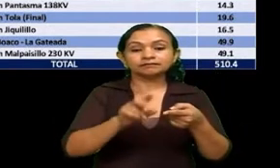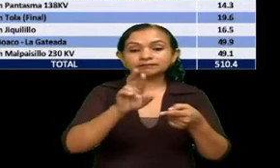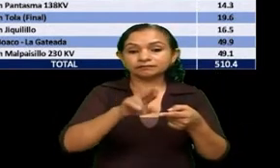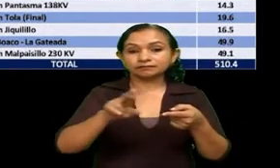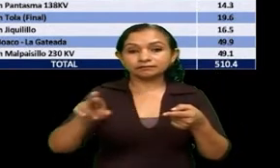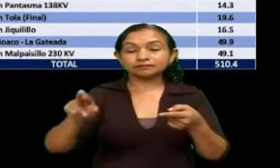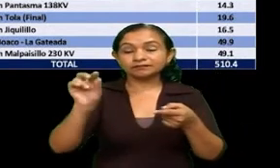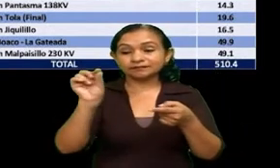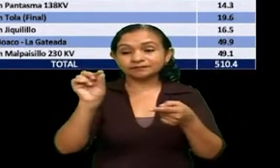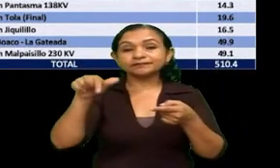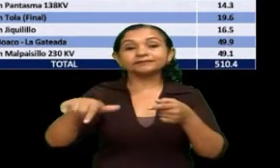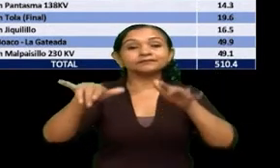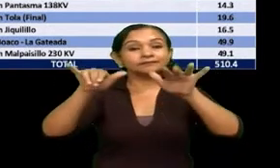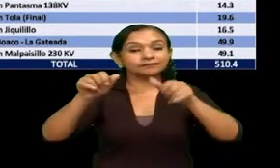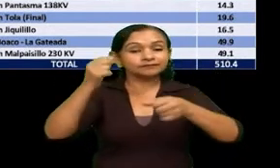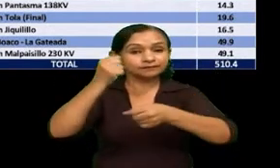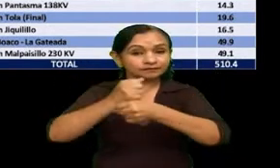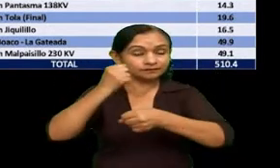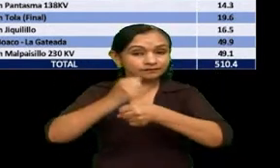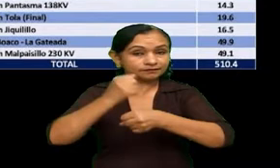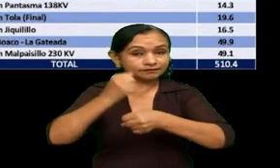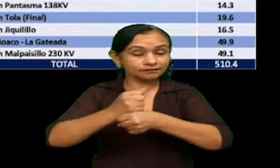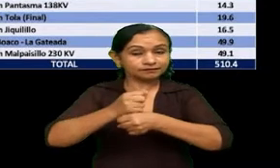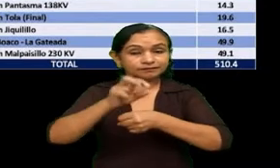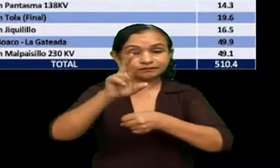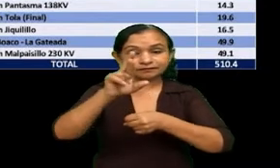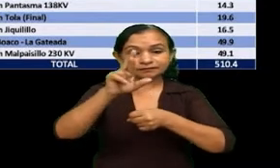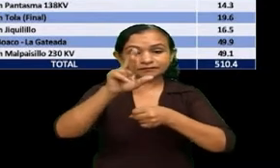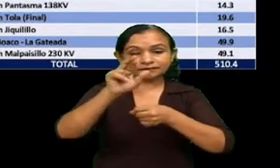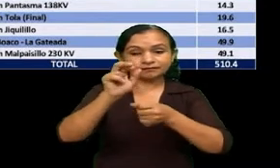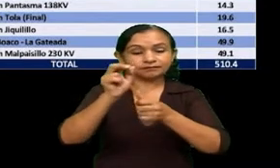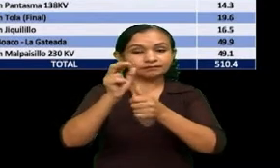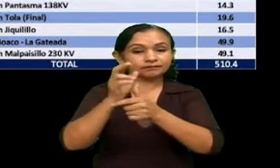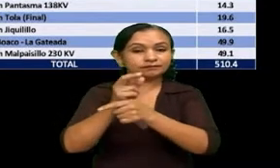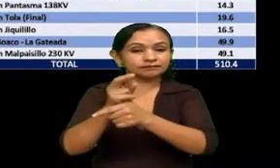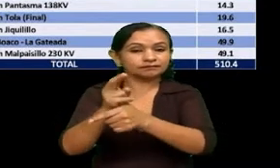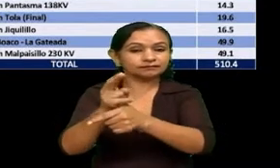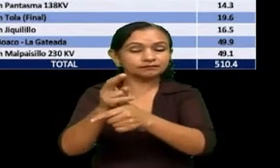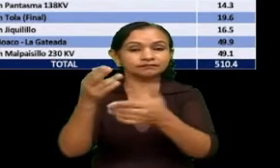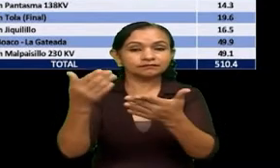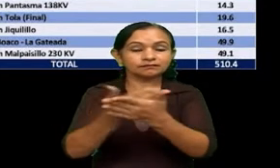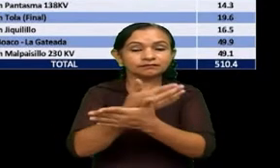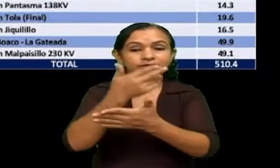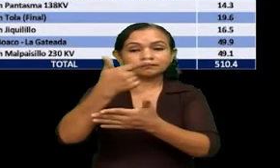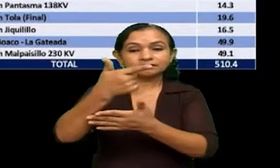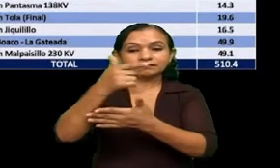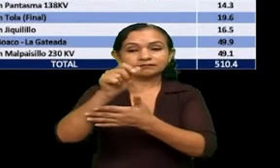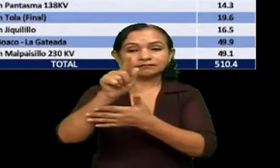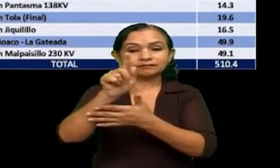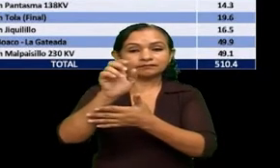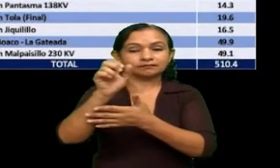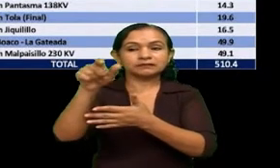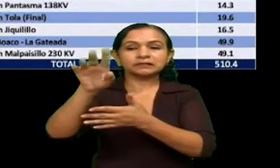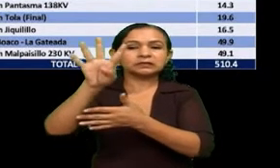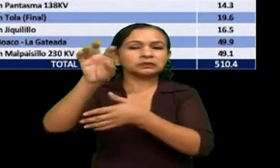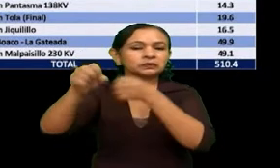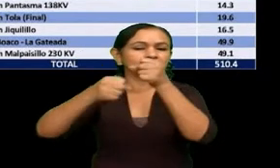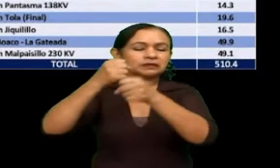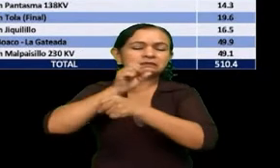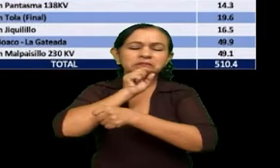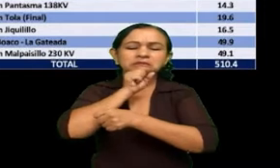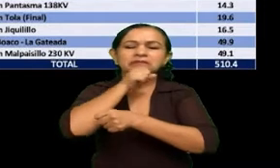Estamos en este momento ejecutando el Rama, La Gateada, todo eso nuevo, porque eso ya tiene más de 40 años de